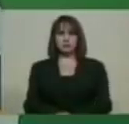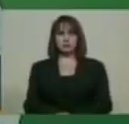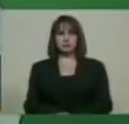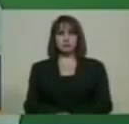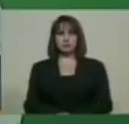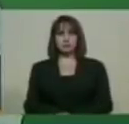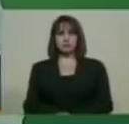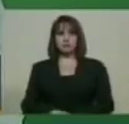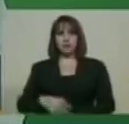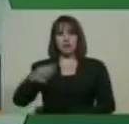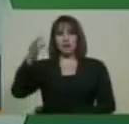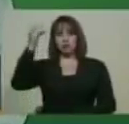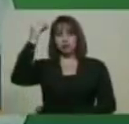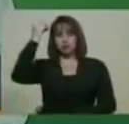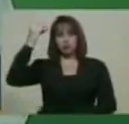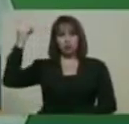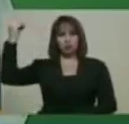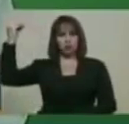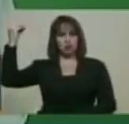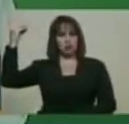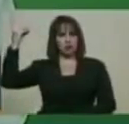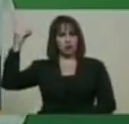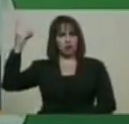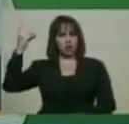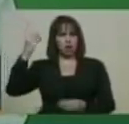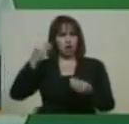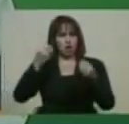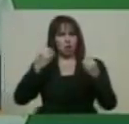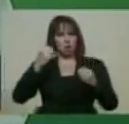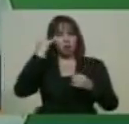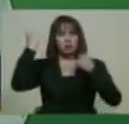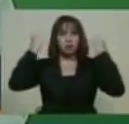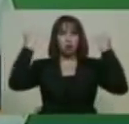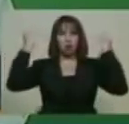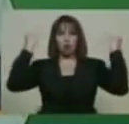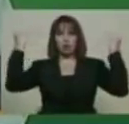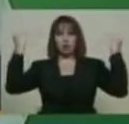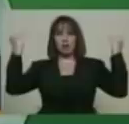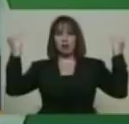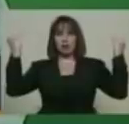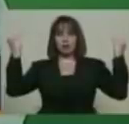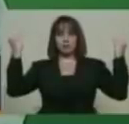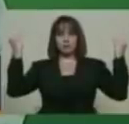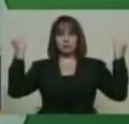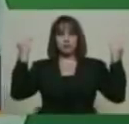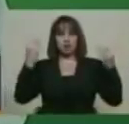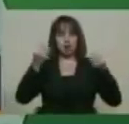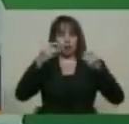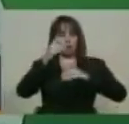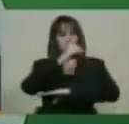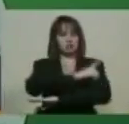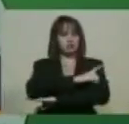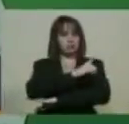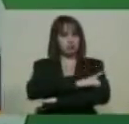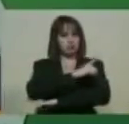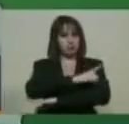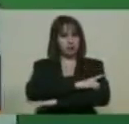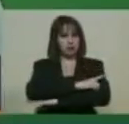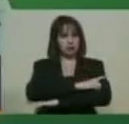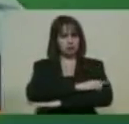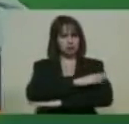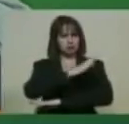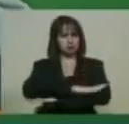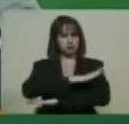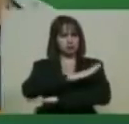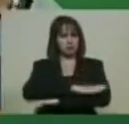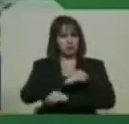en su doctrina, en su ideología, en su disciplina, en su cohesión,